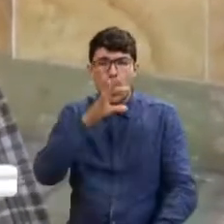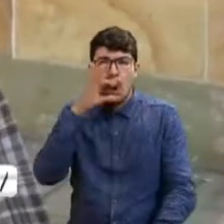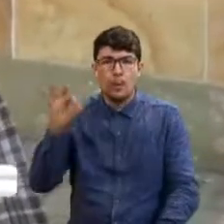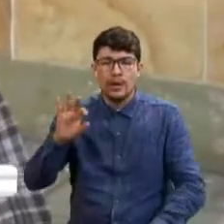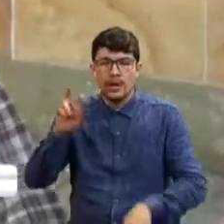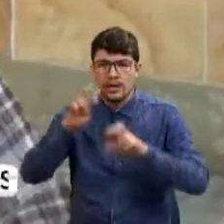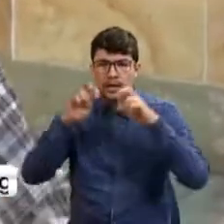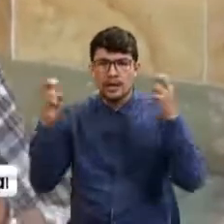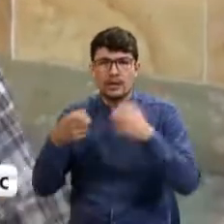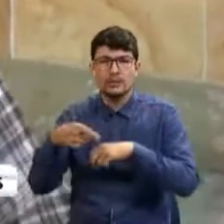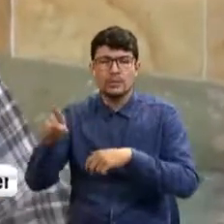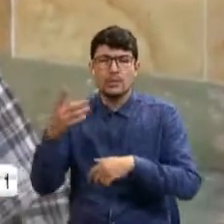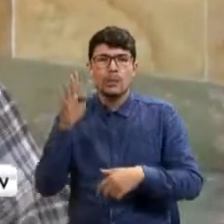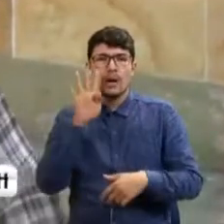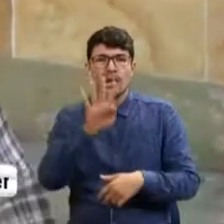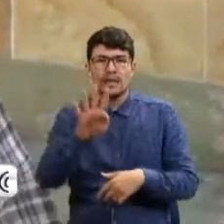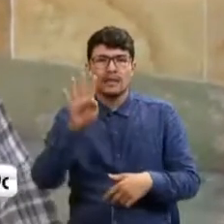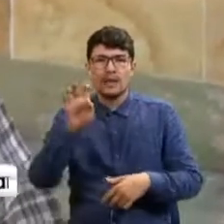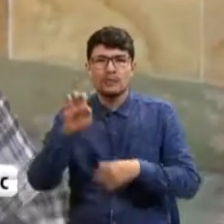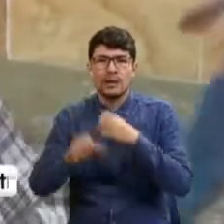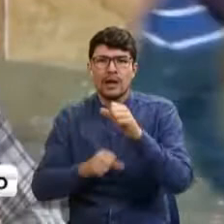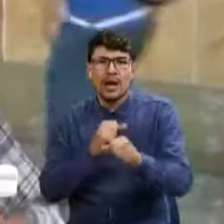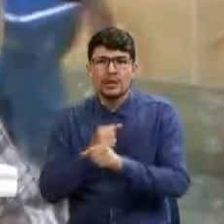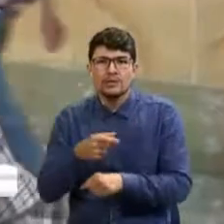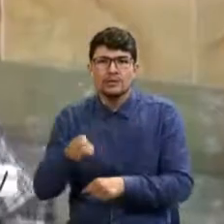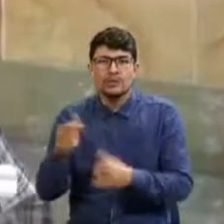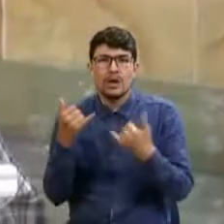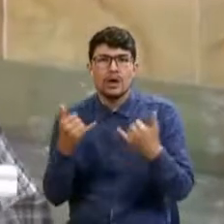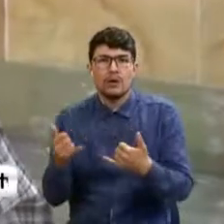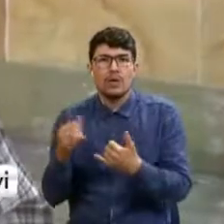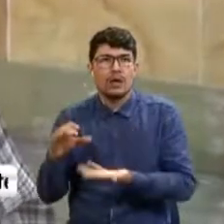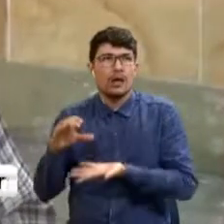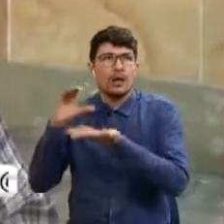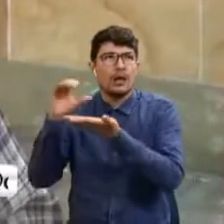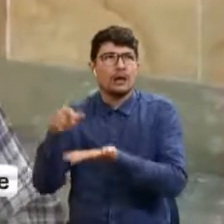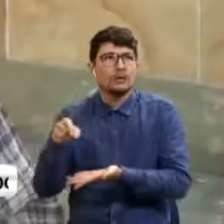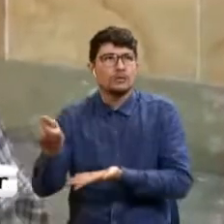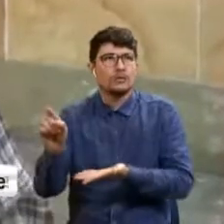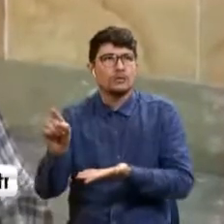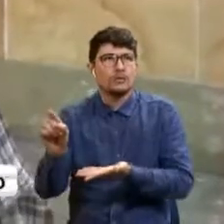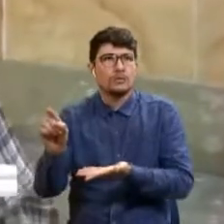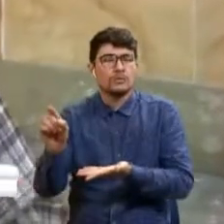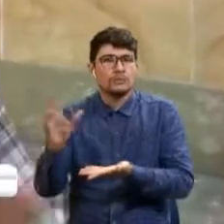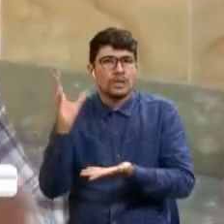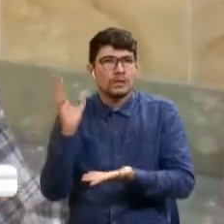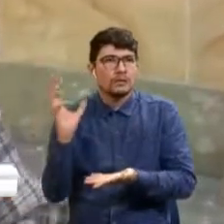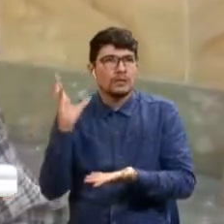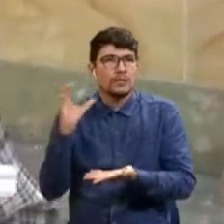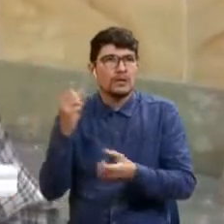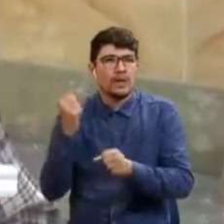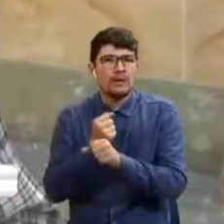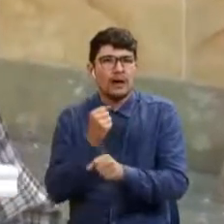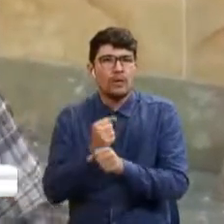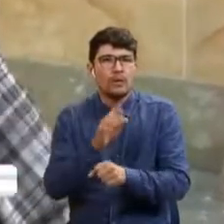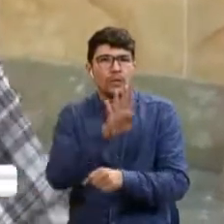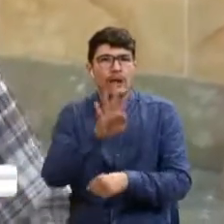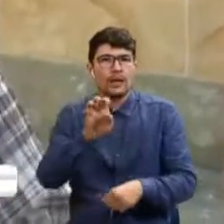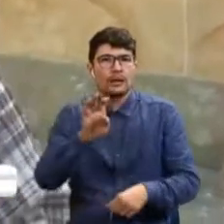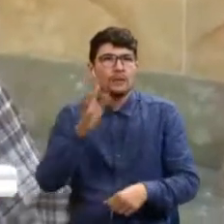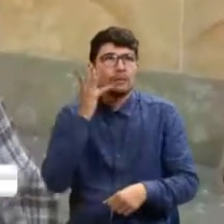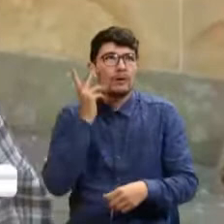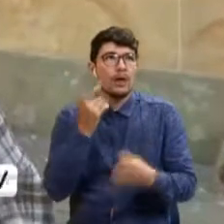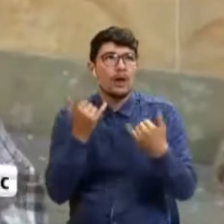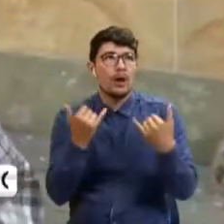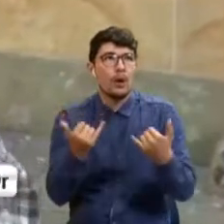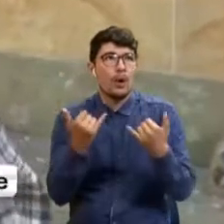de la república quebró 49 días en el senado reemplazando al titular que era luis carlos vélez trabajo 49 días y hoy